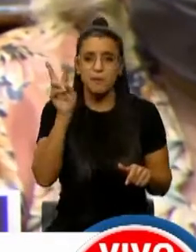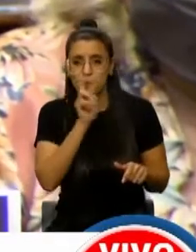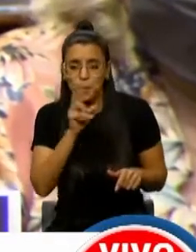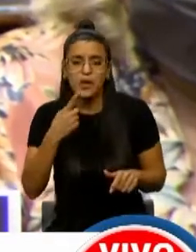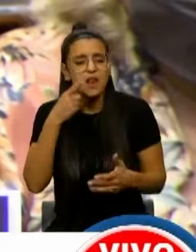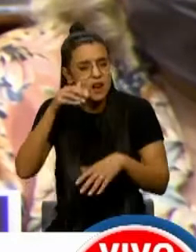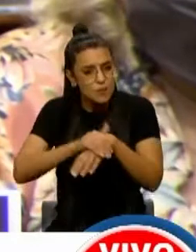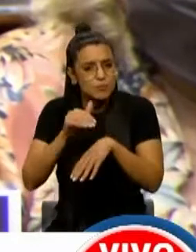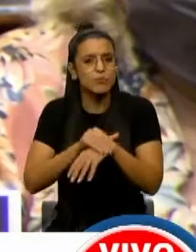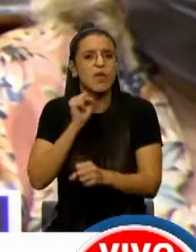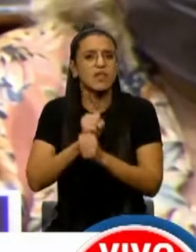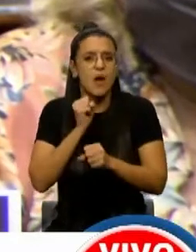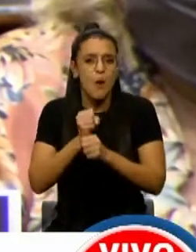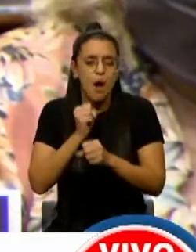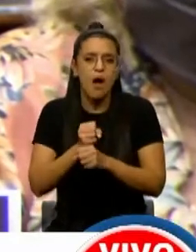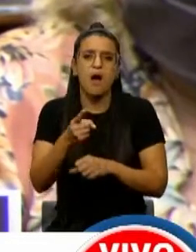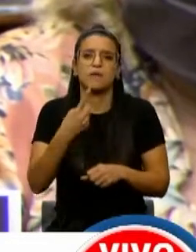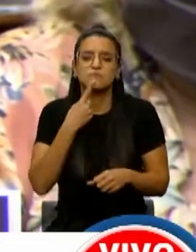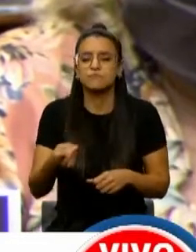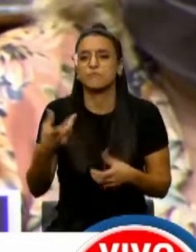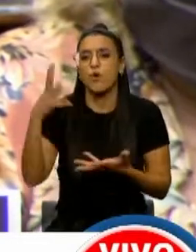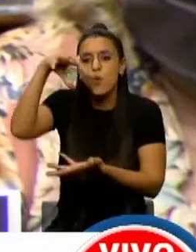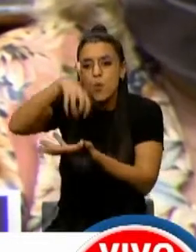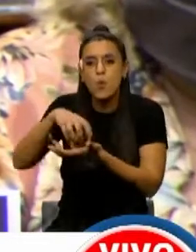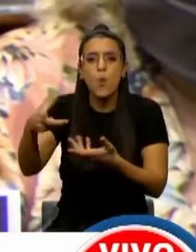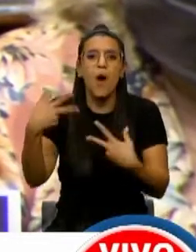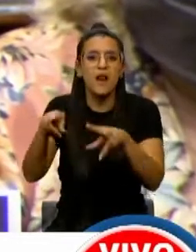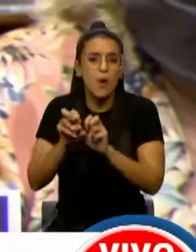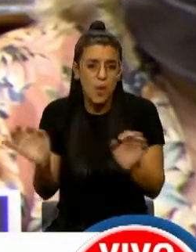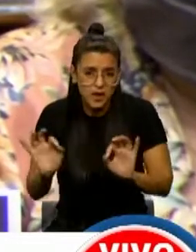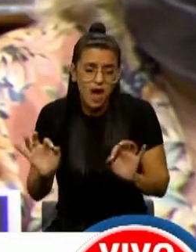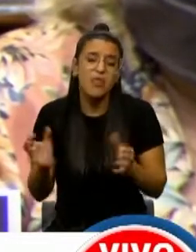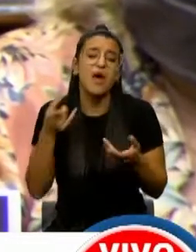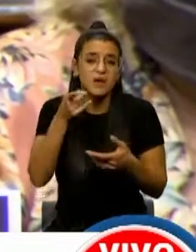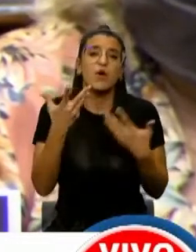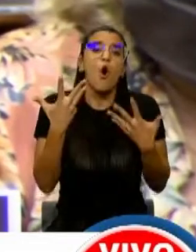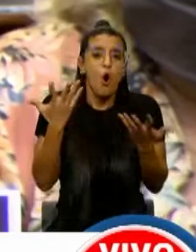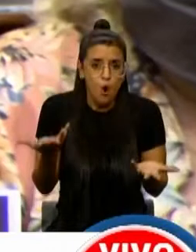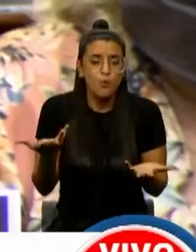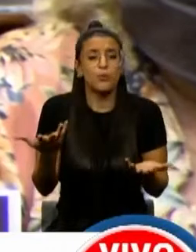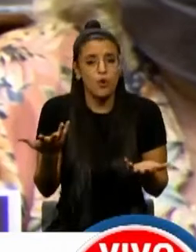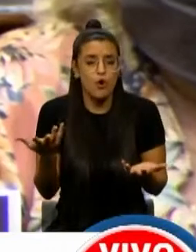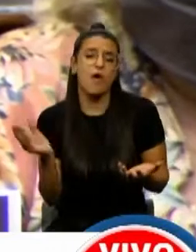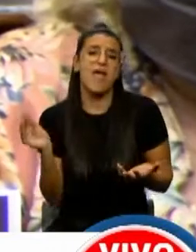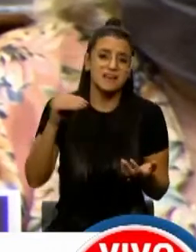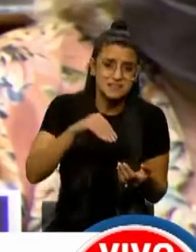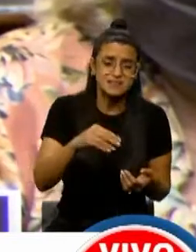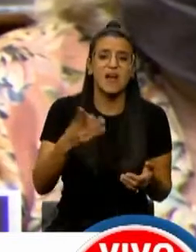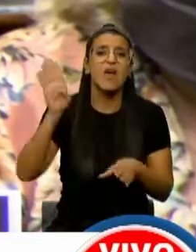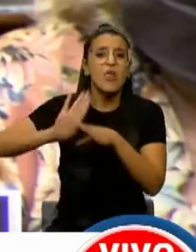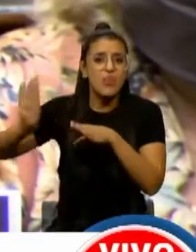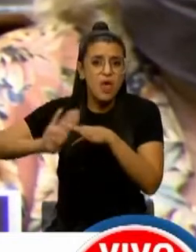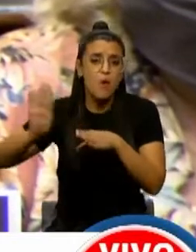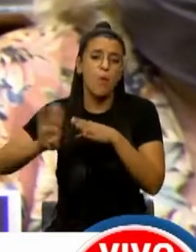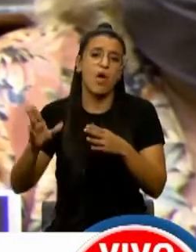comprometen a trabajar en entidades sin fines de lucro, obviamente que es una carga adicional tener una deuda